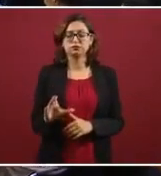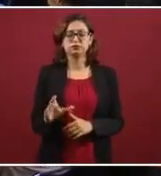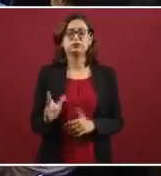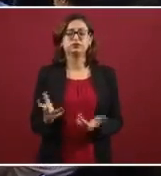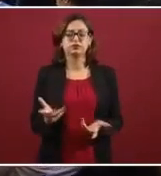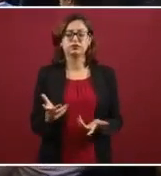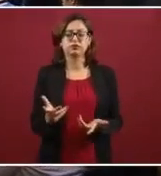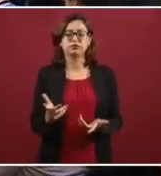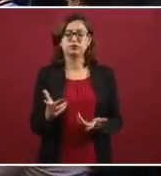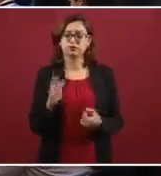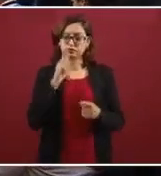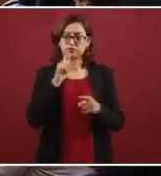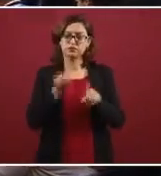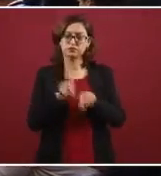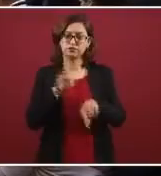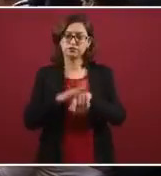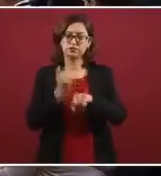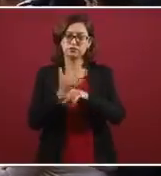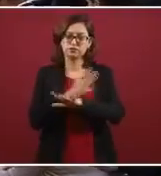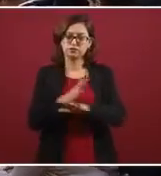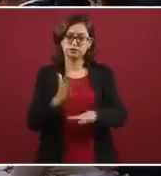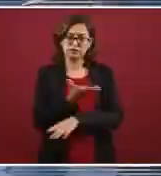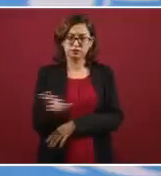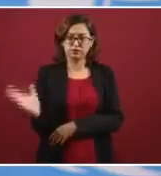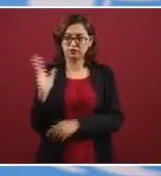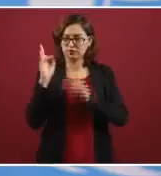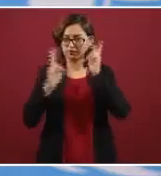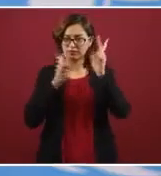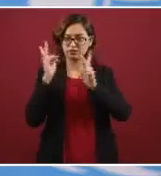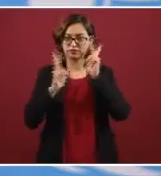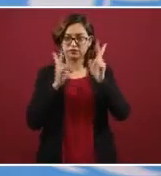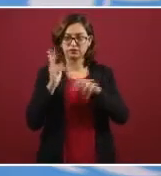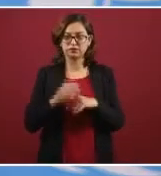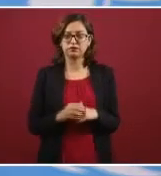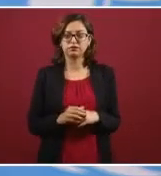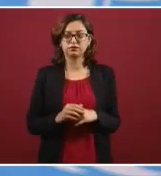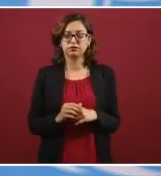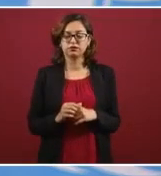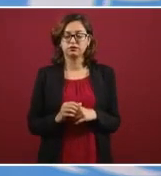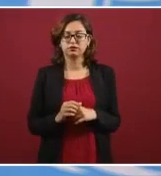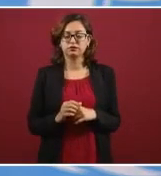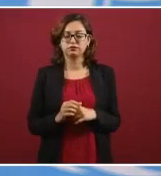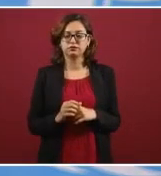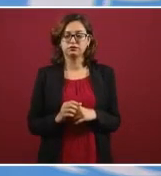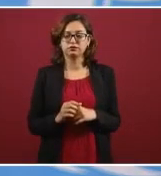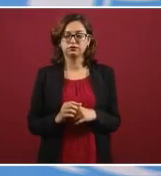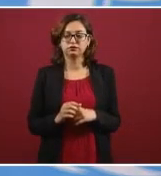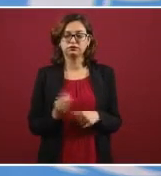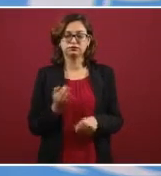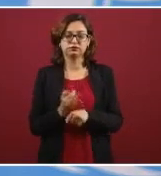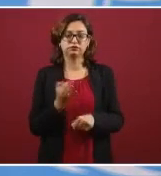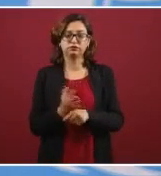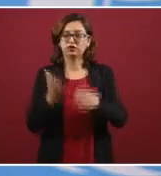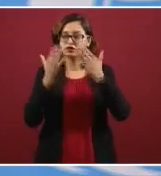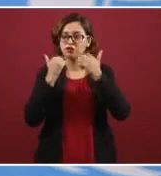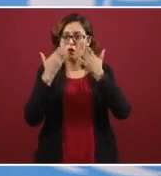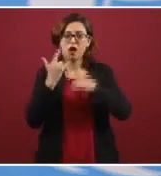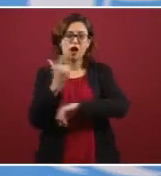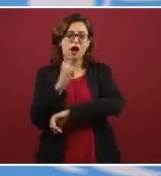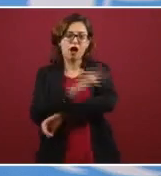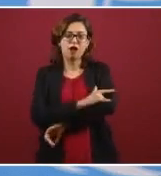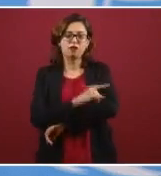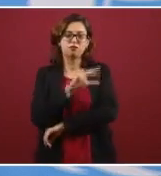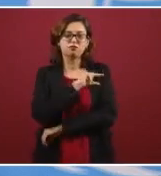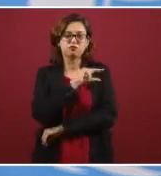También es otra información para quienes nos visitan. Ya no hay aviones ni helicópteros